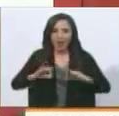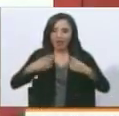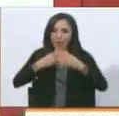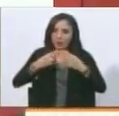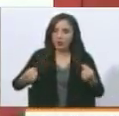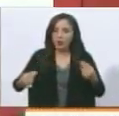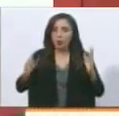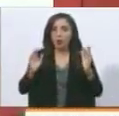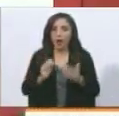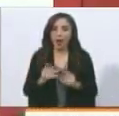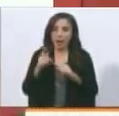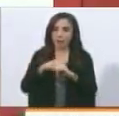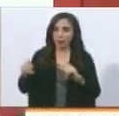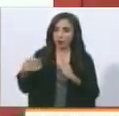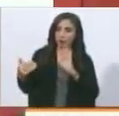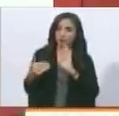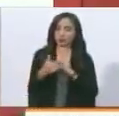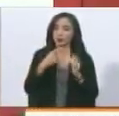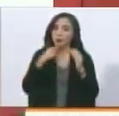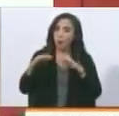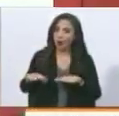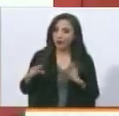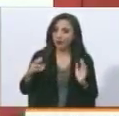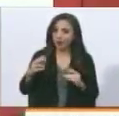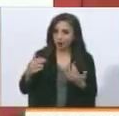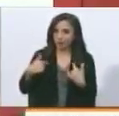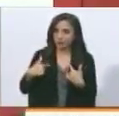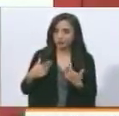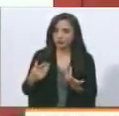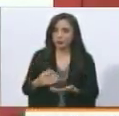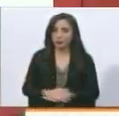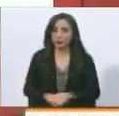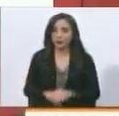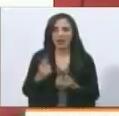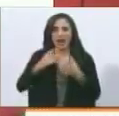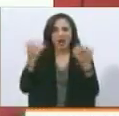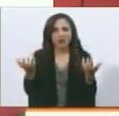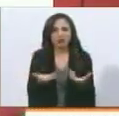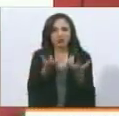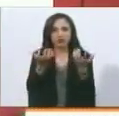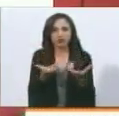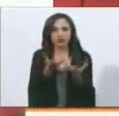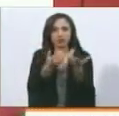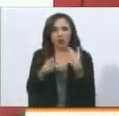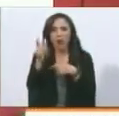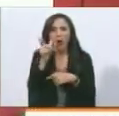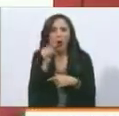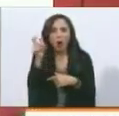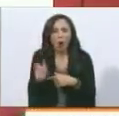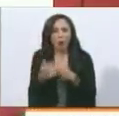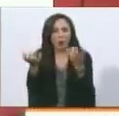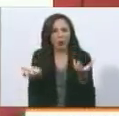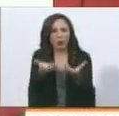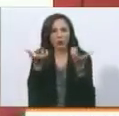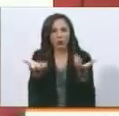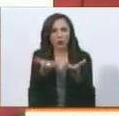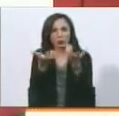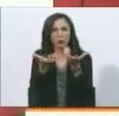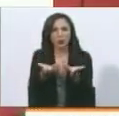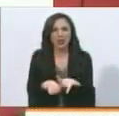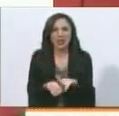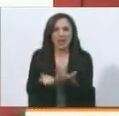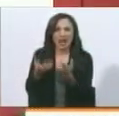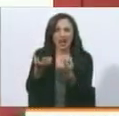humano. Mira, venga con hipocresía. Aquí le pegaron candela a un compañero, lo quemaron vivo. ¿Qué